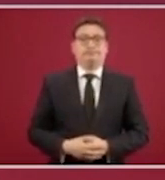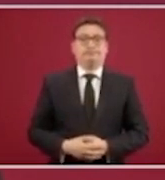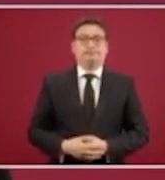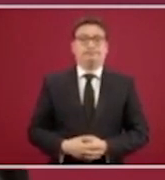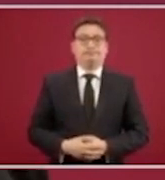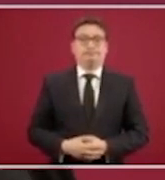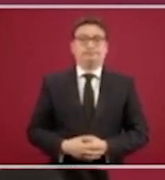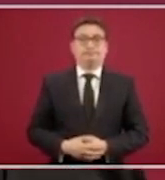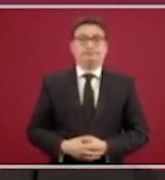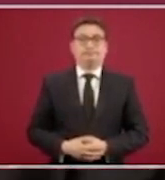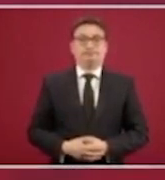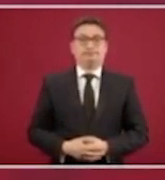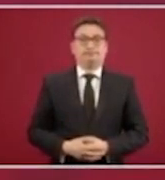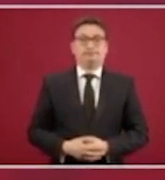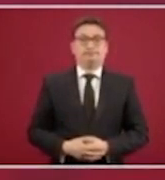Para